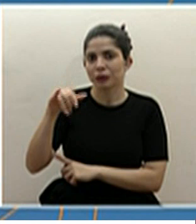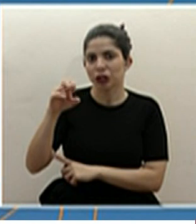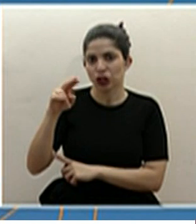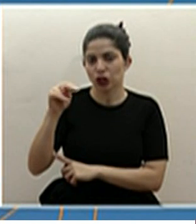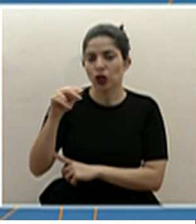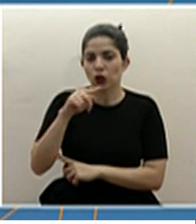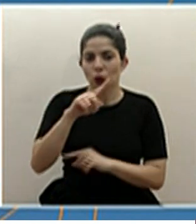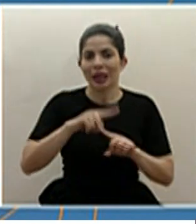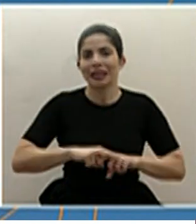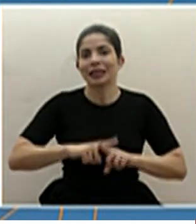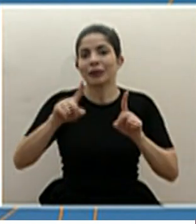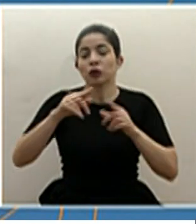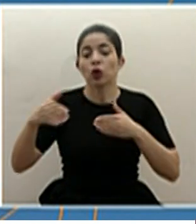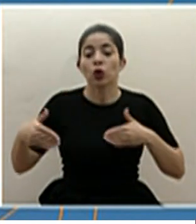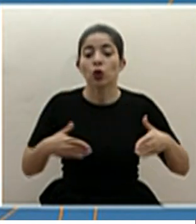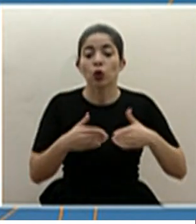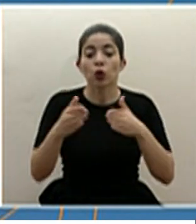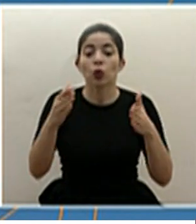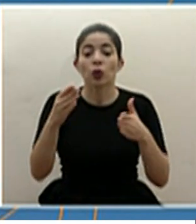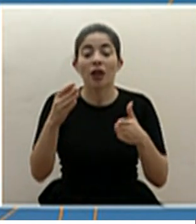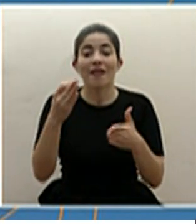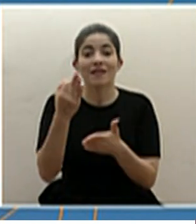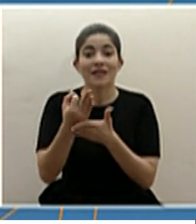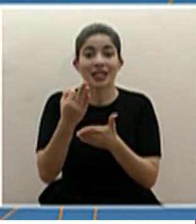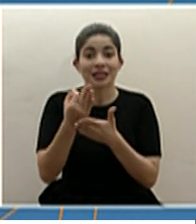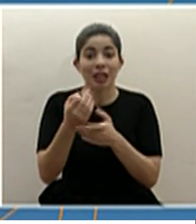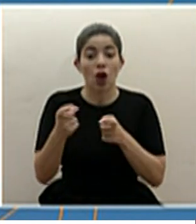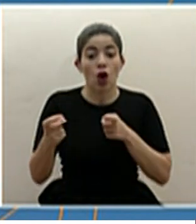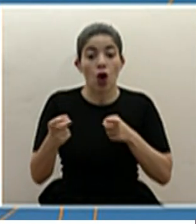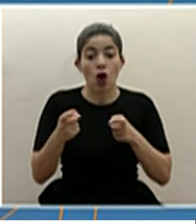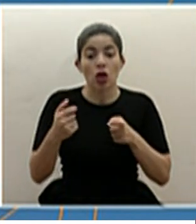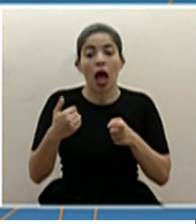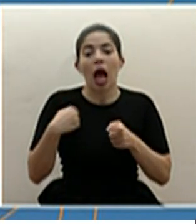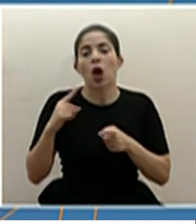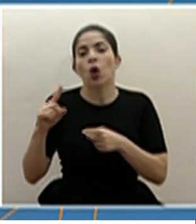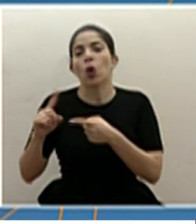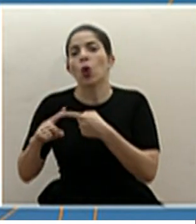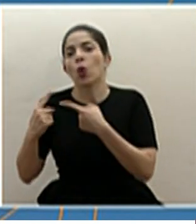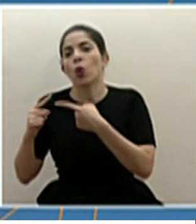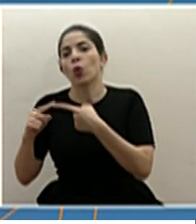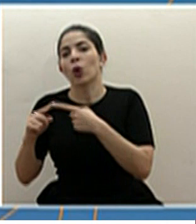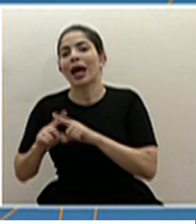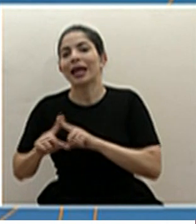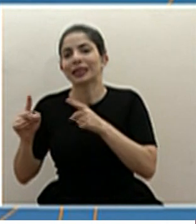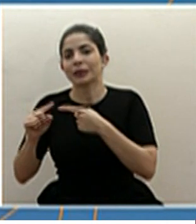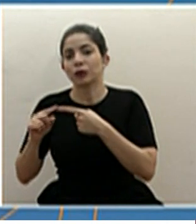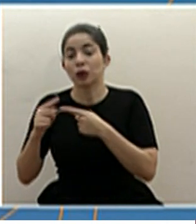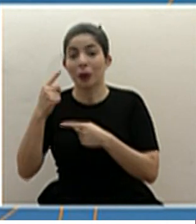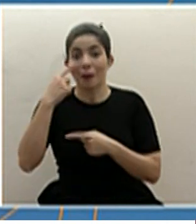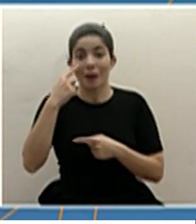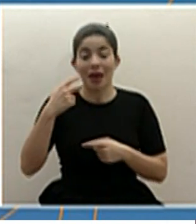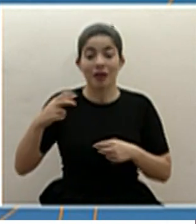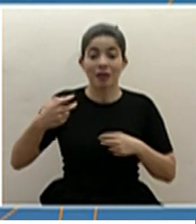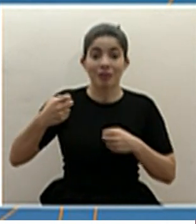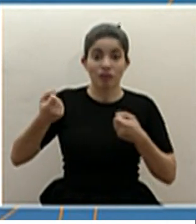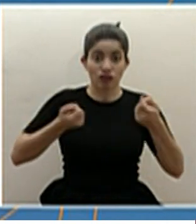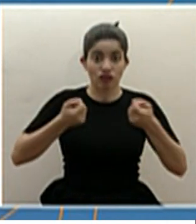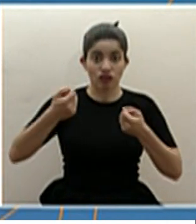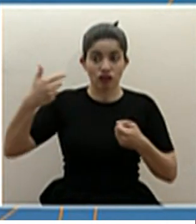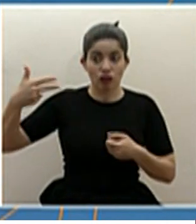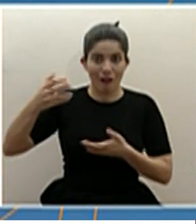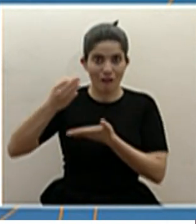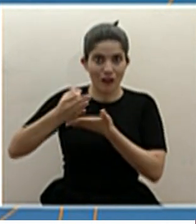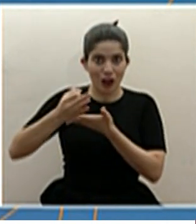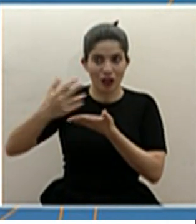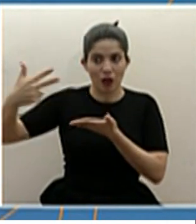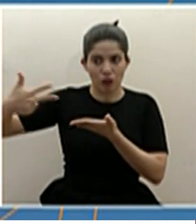la ruta fiscal controlada. Y es que ustedes ven que ingresa en frontera la unidad de transportes, se le da